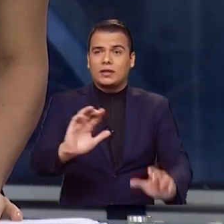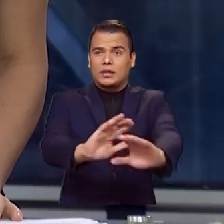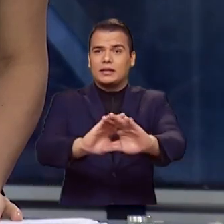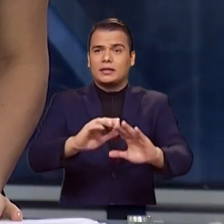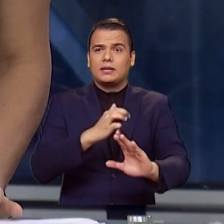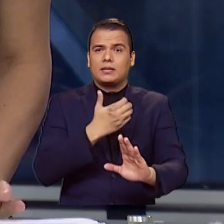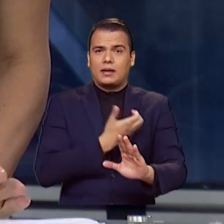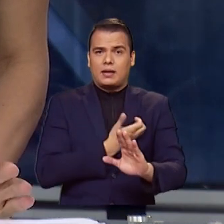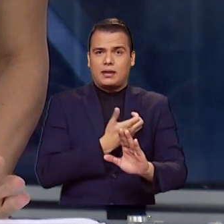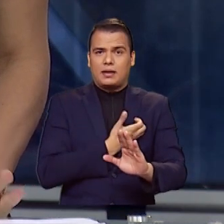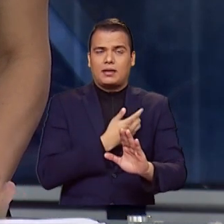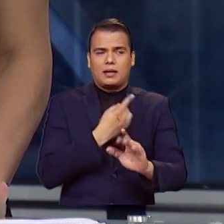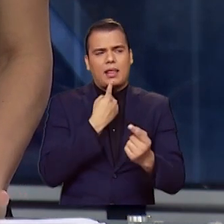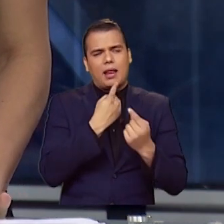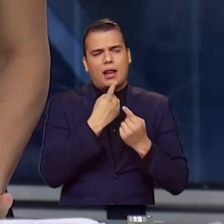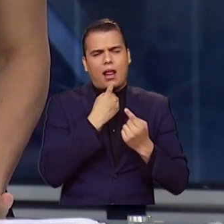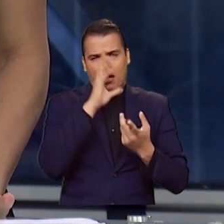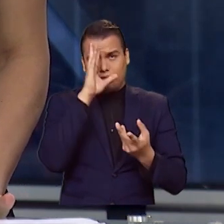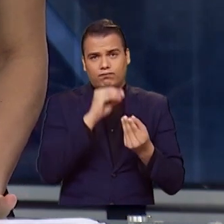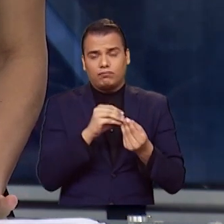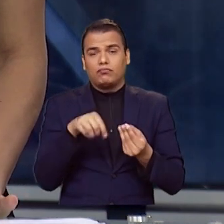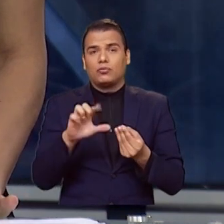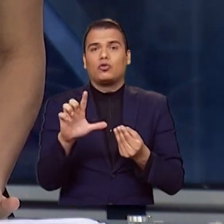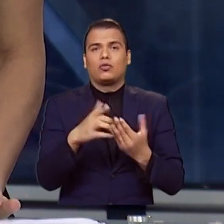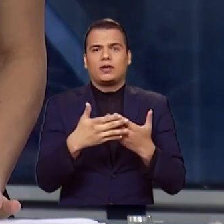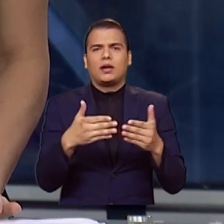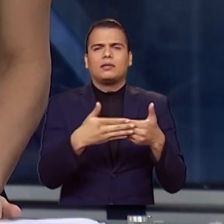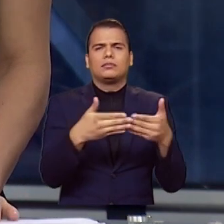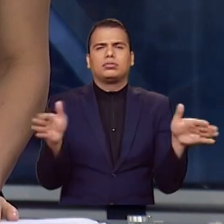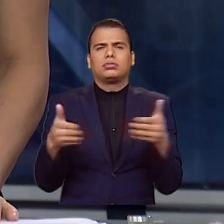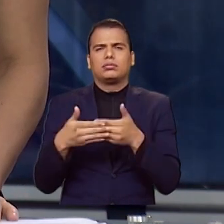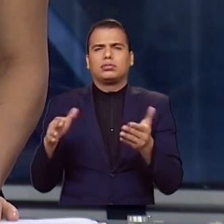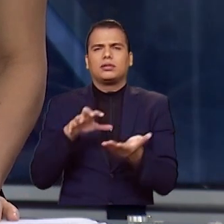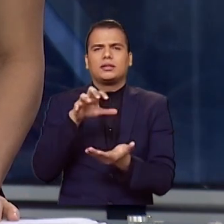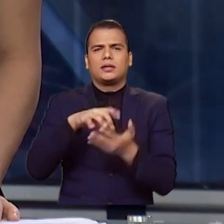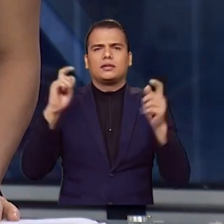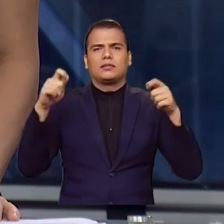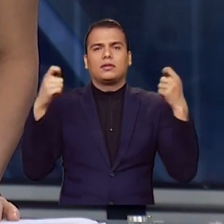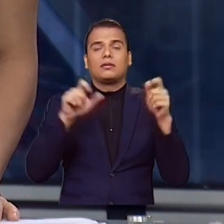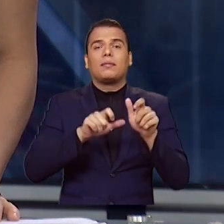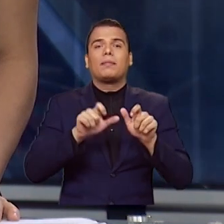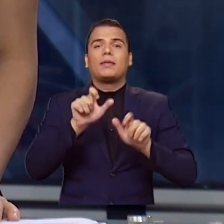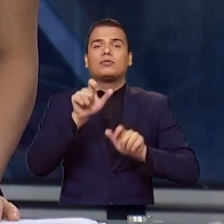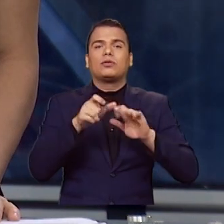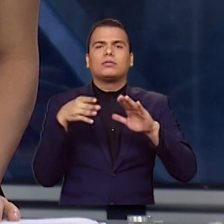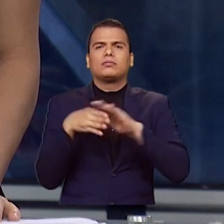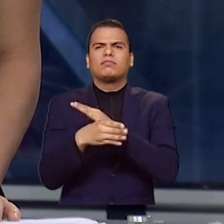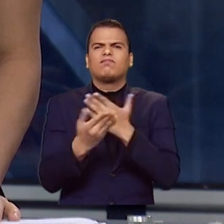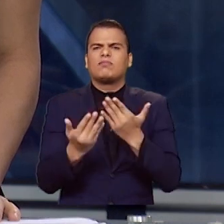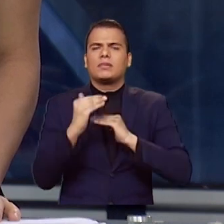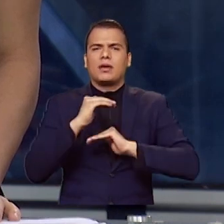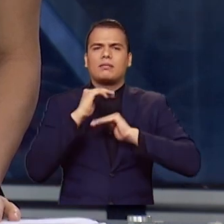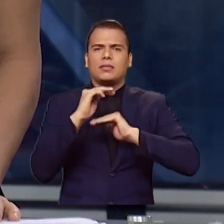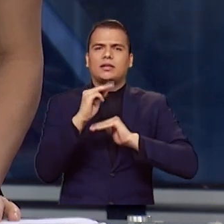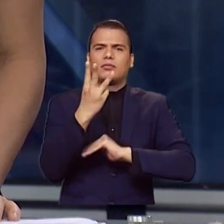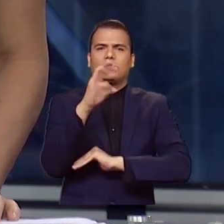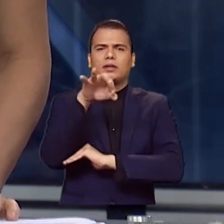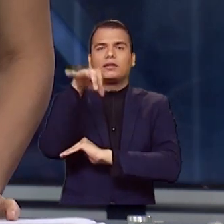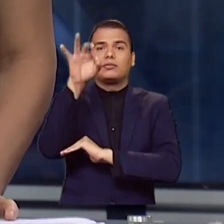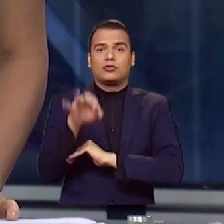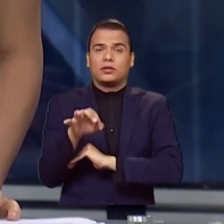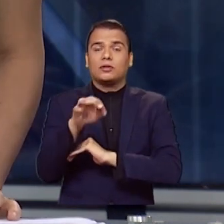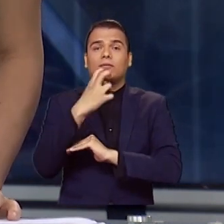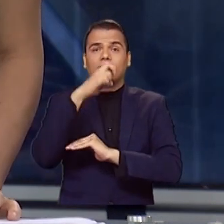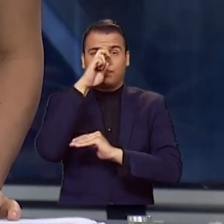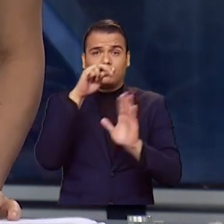con la alcaldía municipal, volverán a abrirse al público los centros comerciales, pero solo con el 30% del aforo y con todas las normas